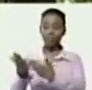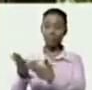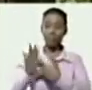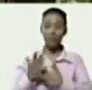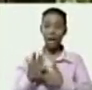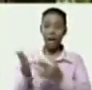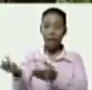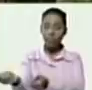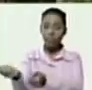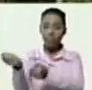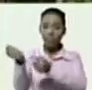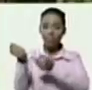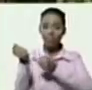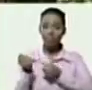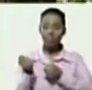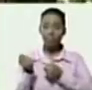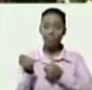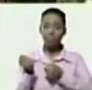ese